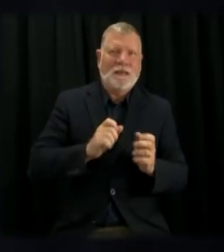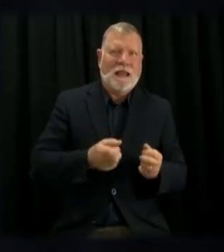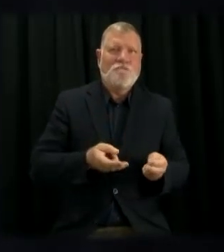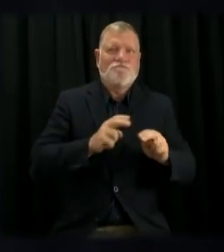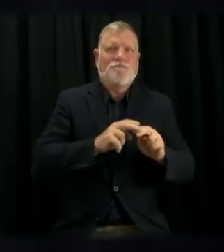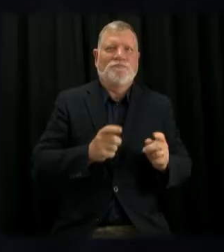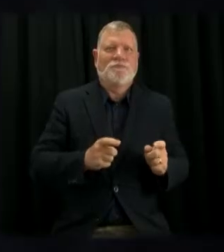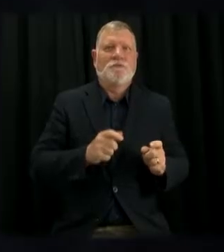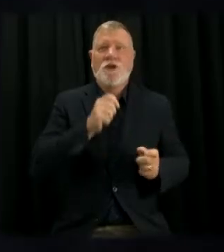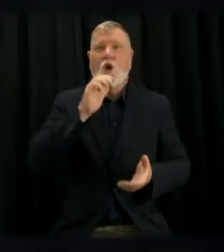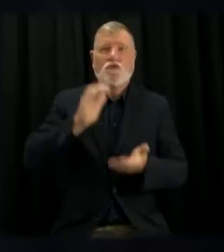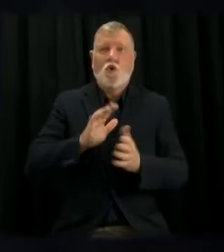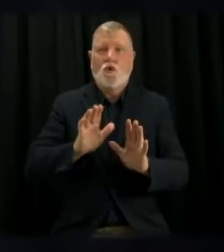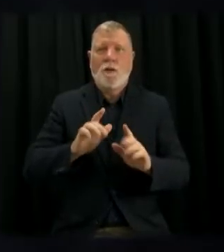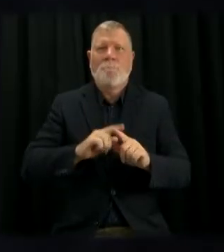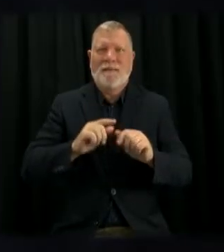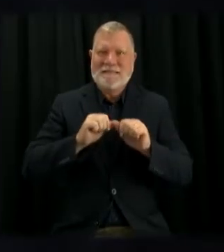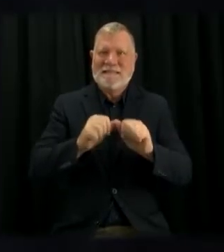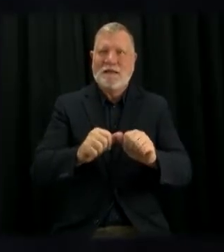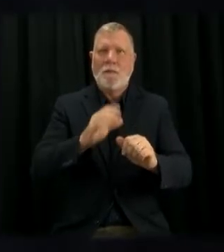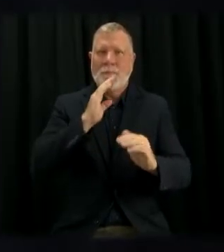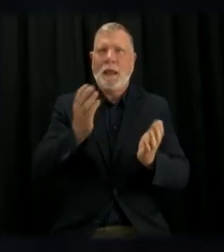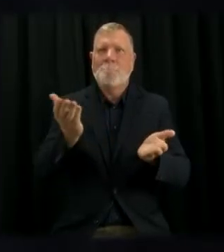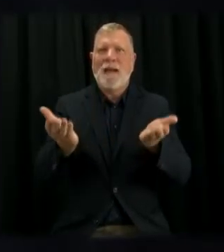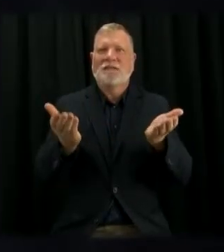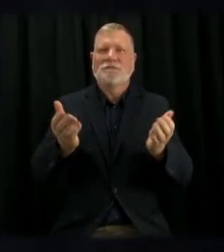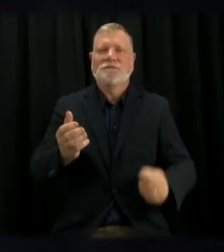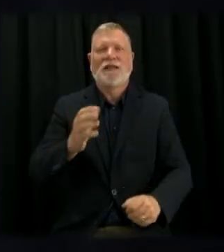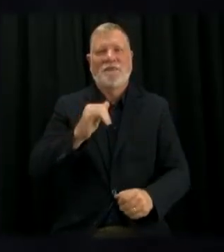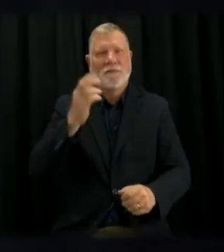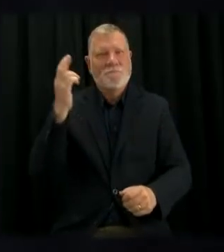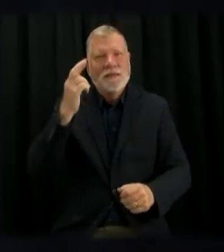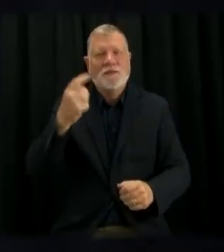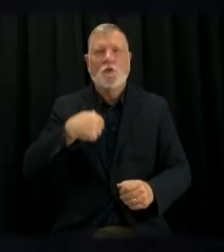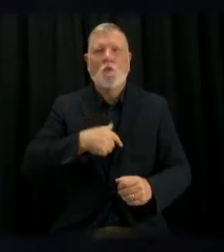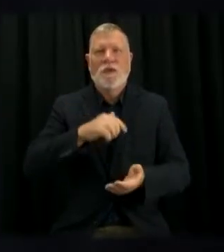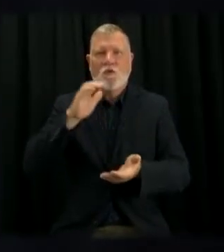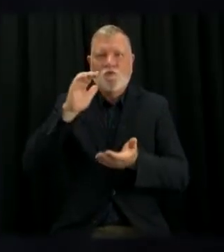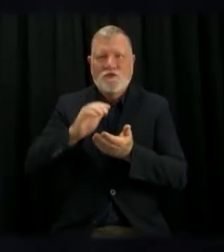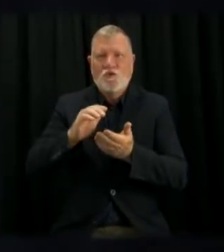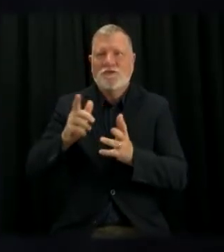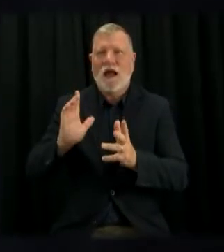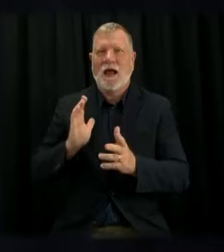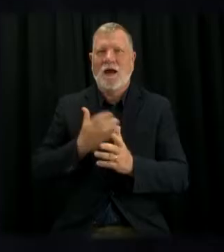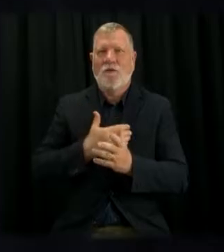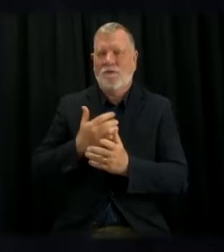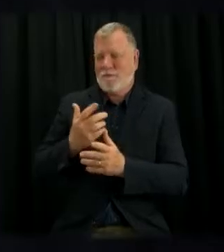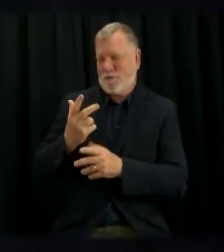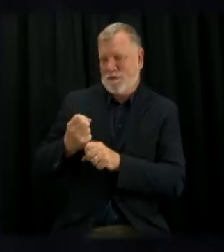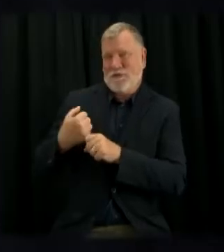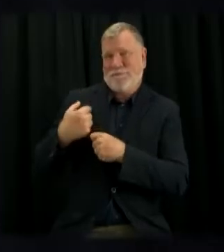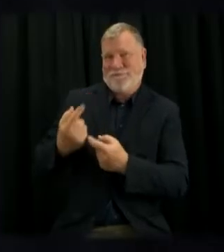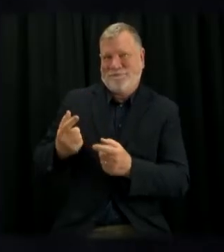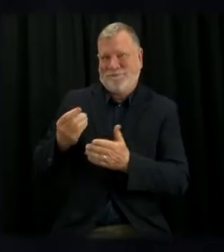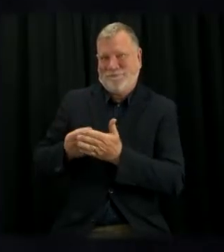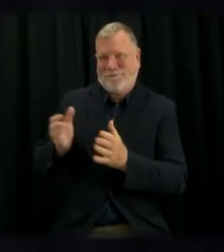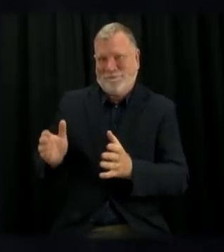Se ha aumentado de alguna manera, pero y mantenerlo balanceado al fin y al cabo. Hemos reducido la